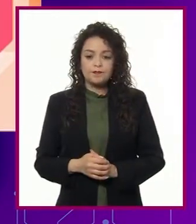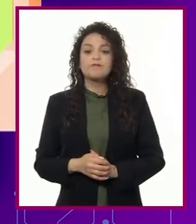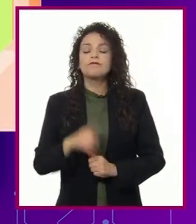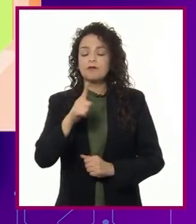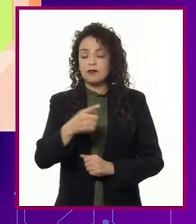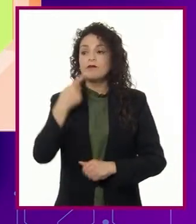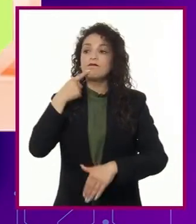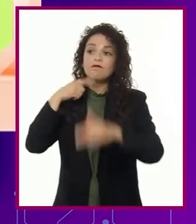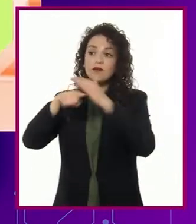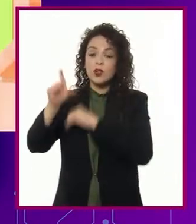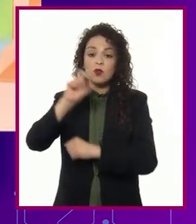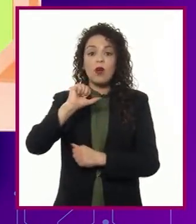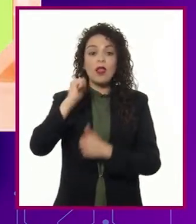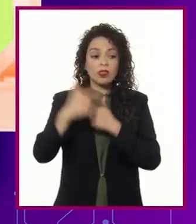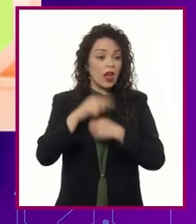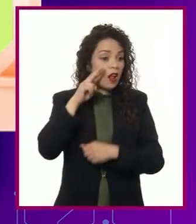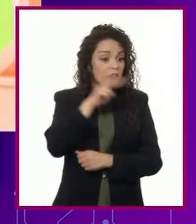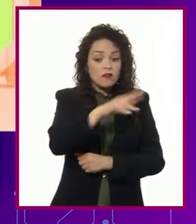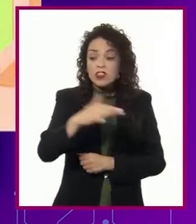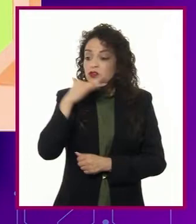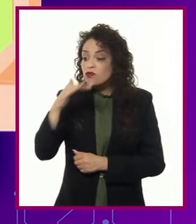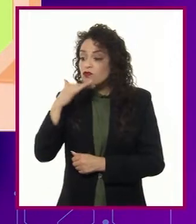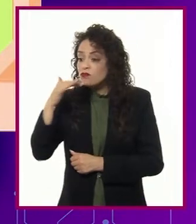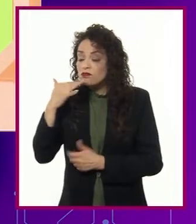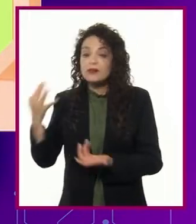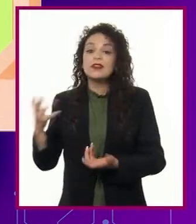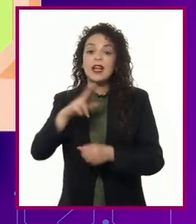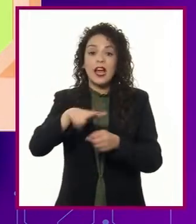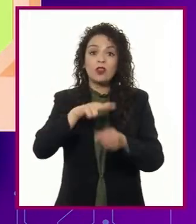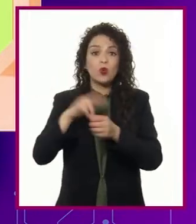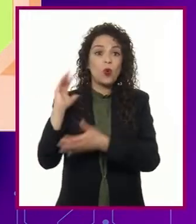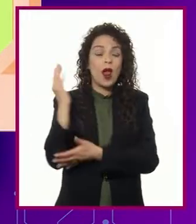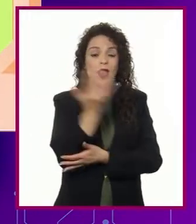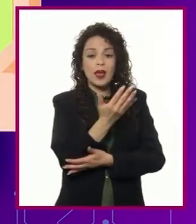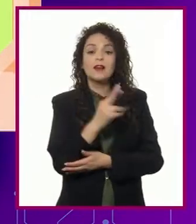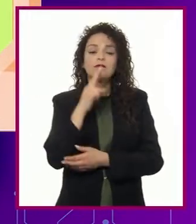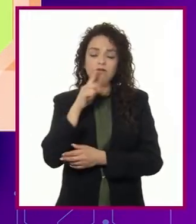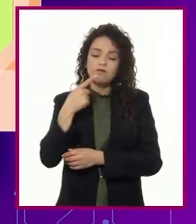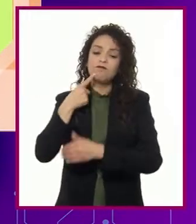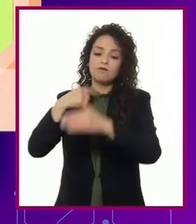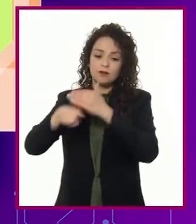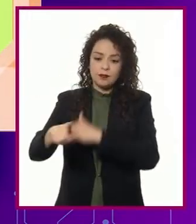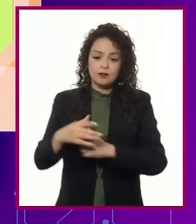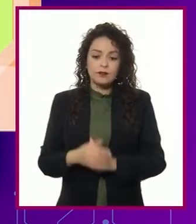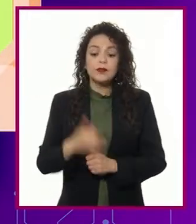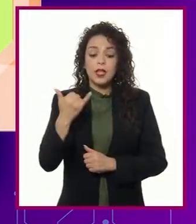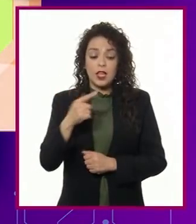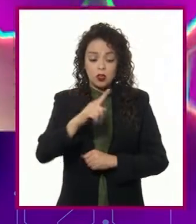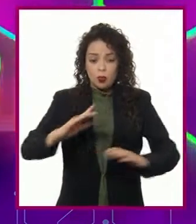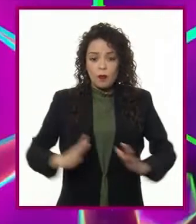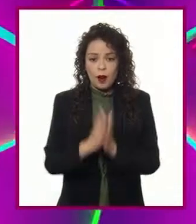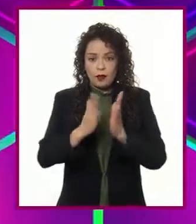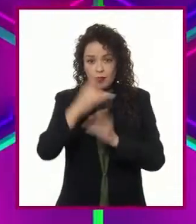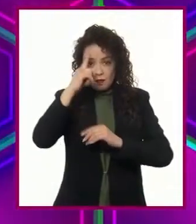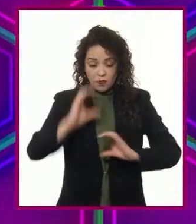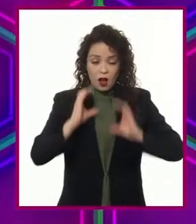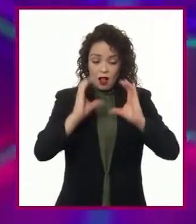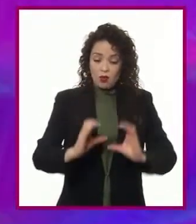ambiente. Y participa en los asuntos públicos relacionados al cuidado del mismo.